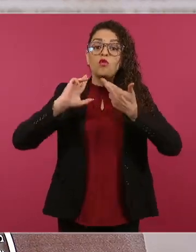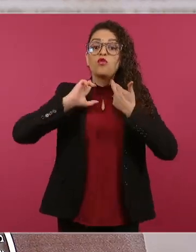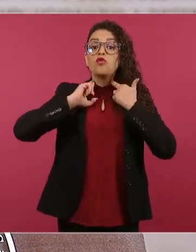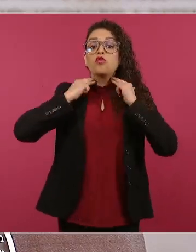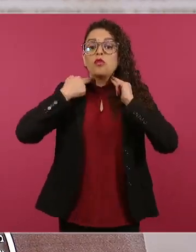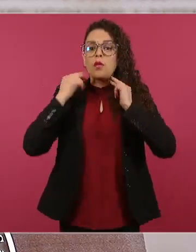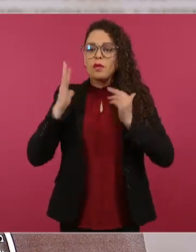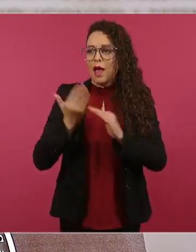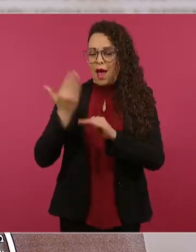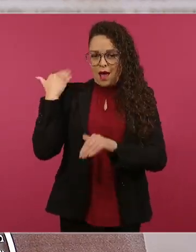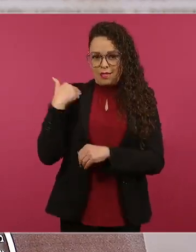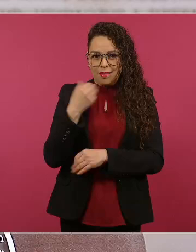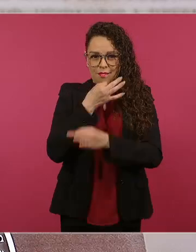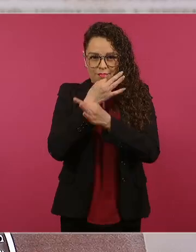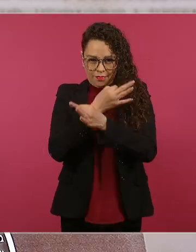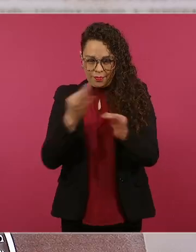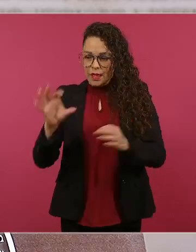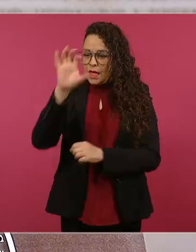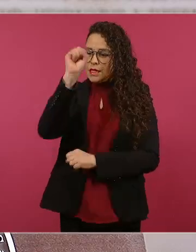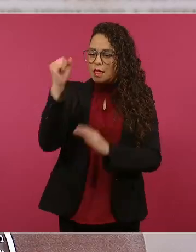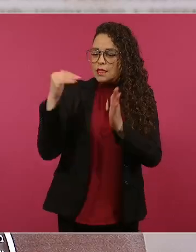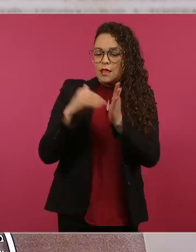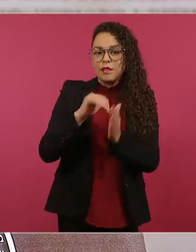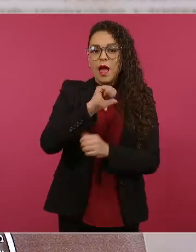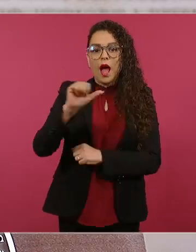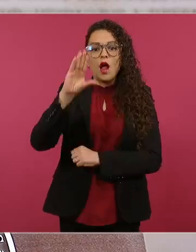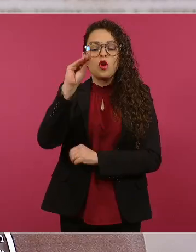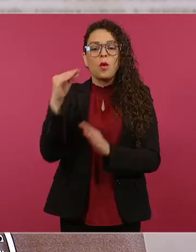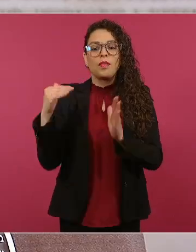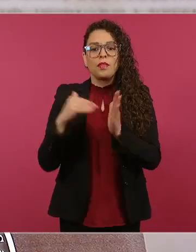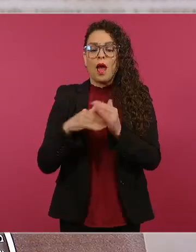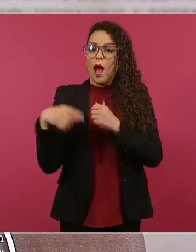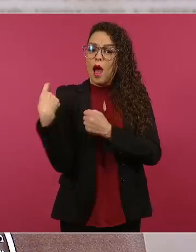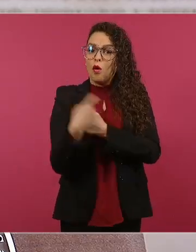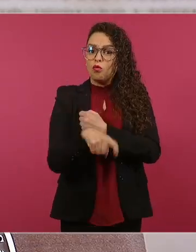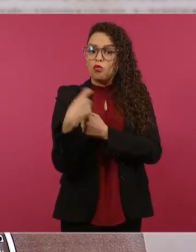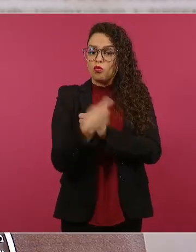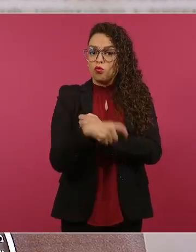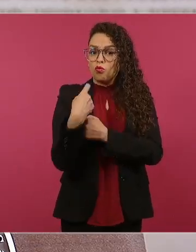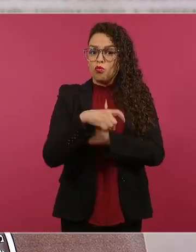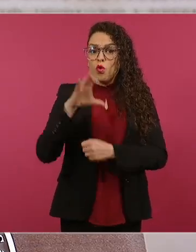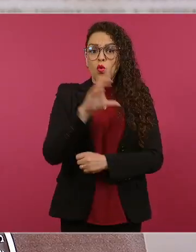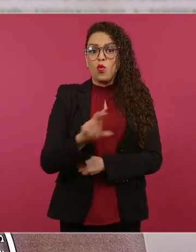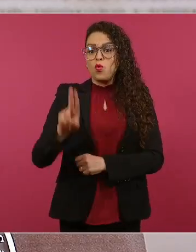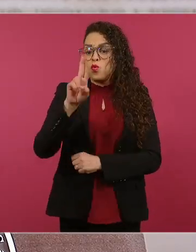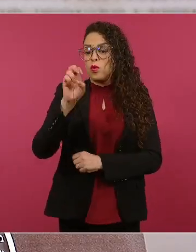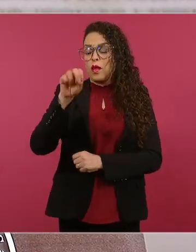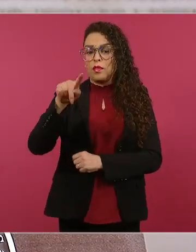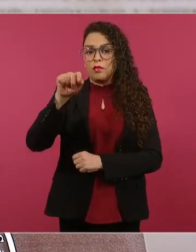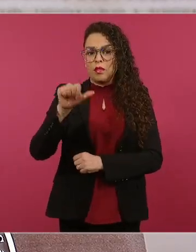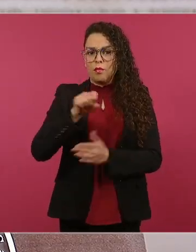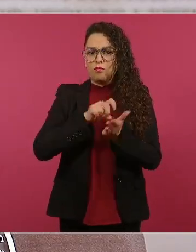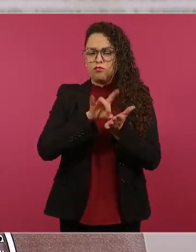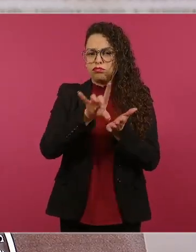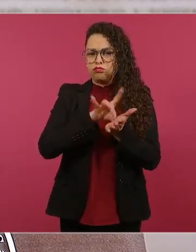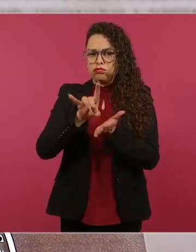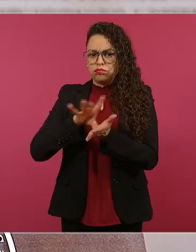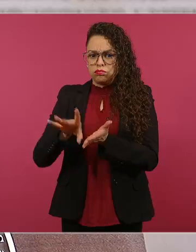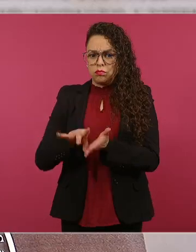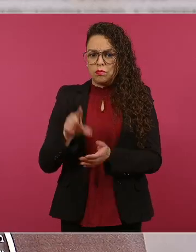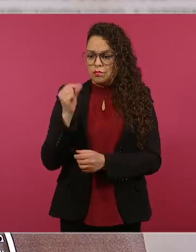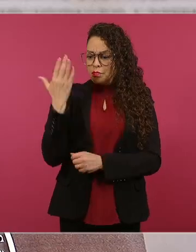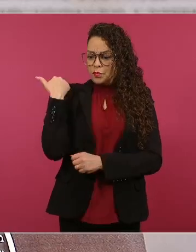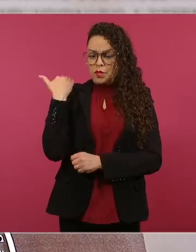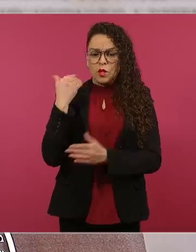de 60 mil a 90 mil con cuentas automatizadas, mientras que en Twitter apenas lo